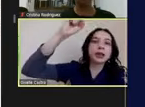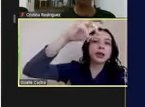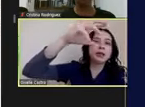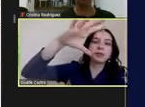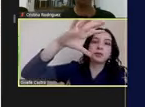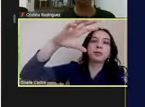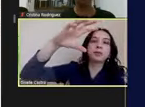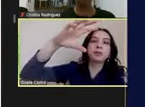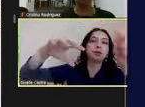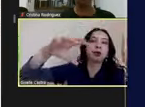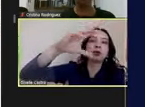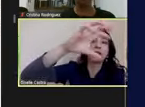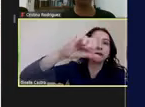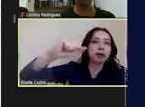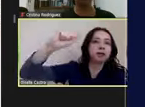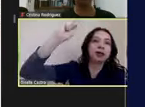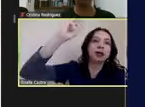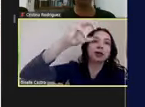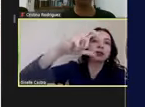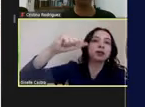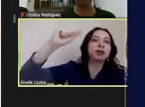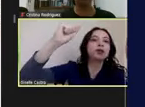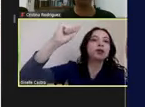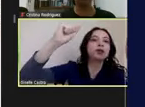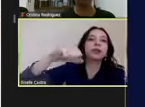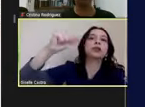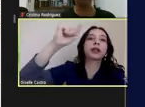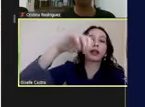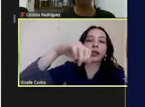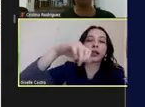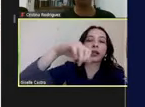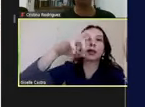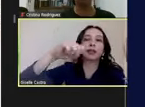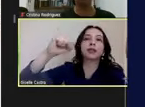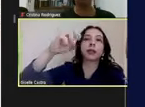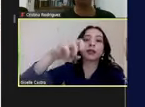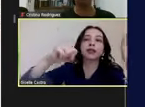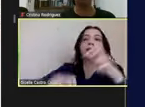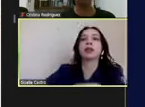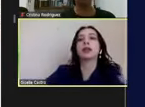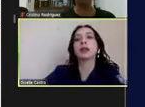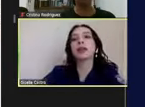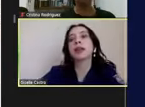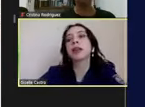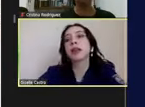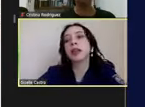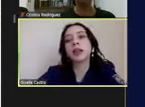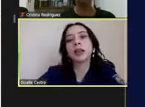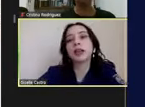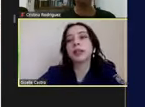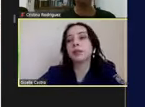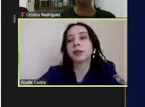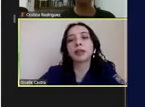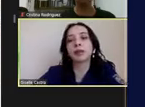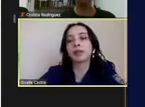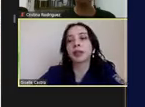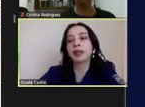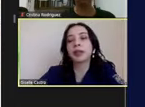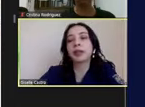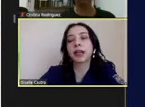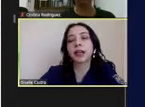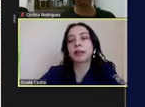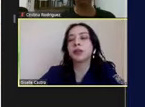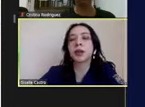arrugue una toalla, se le puede poner peso a la toalla para que entonces los músculos tengan que activarse más. Ajá. Y hacer